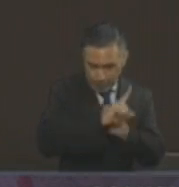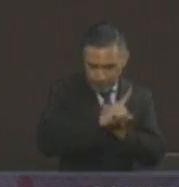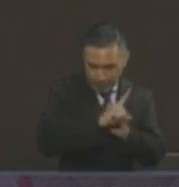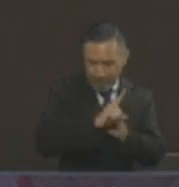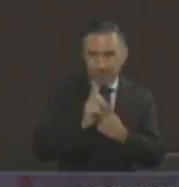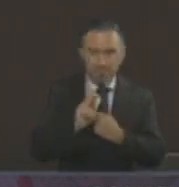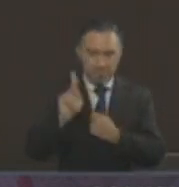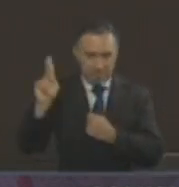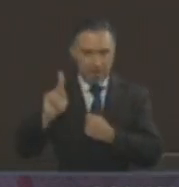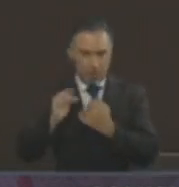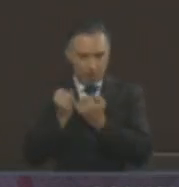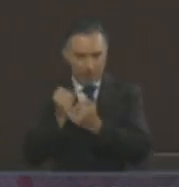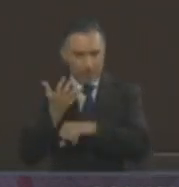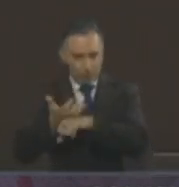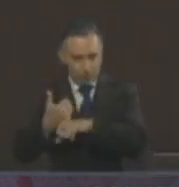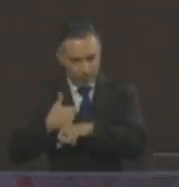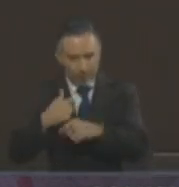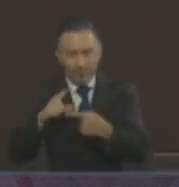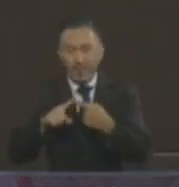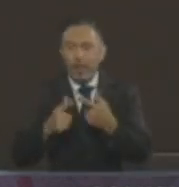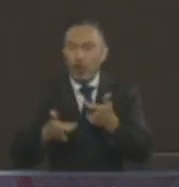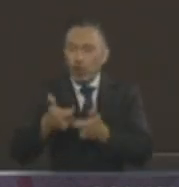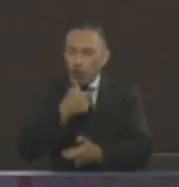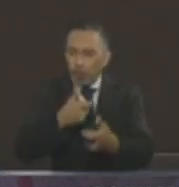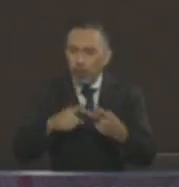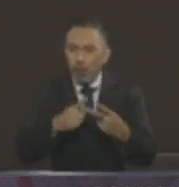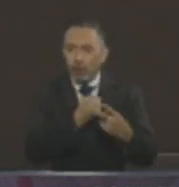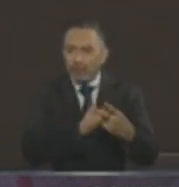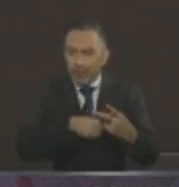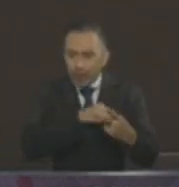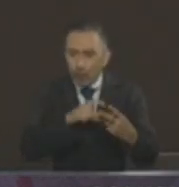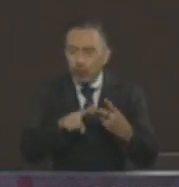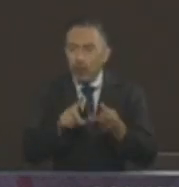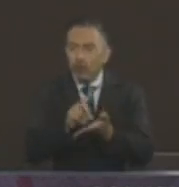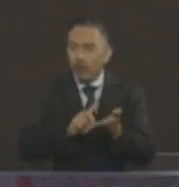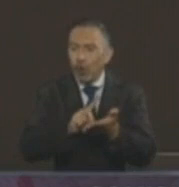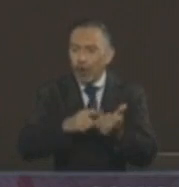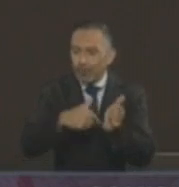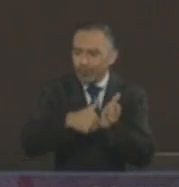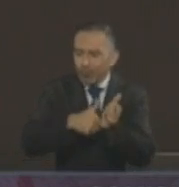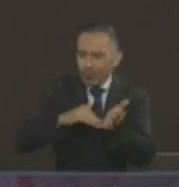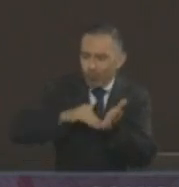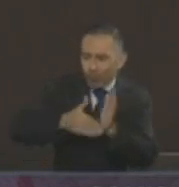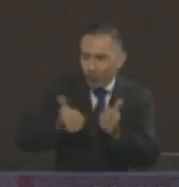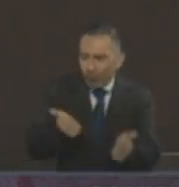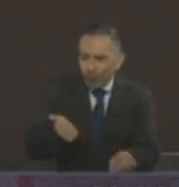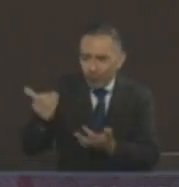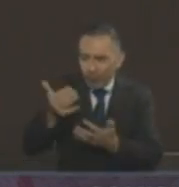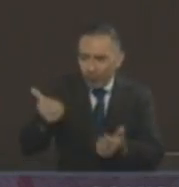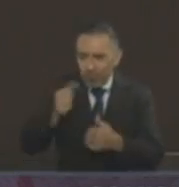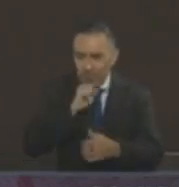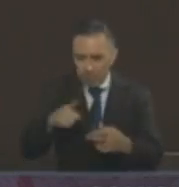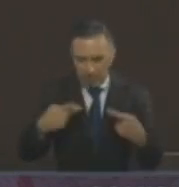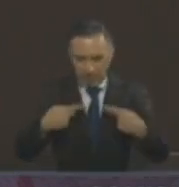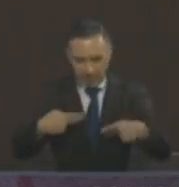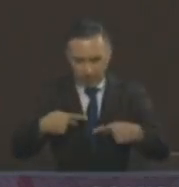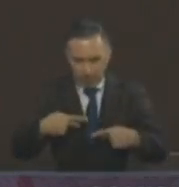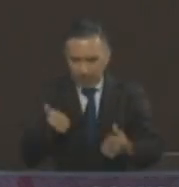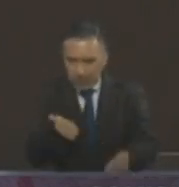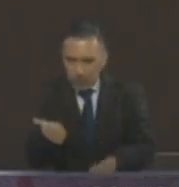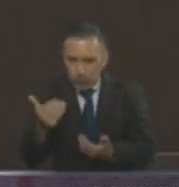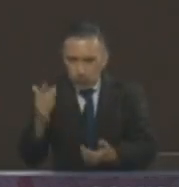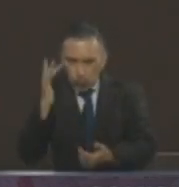el económico el de salud el tráfico de drogas y de personas el tráfico ilegal de narcóticos la migración